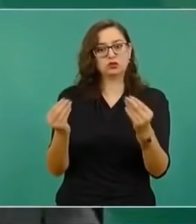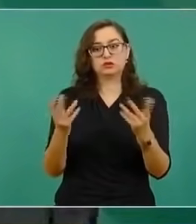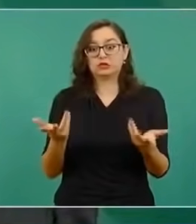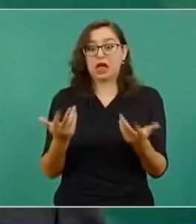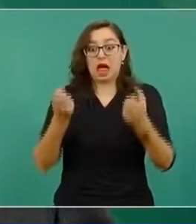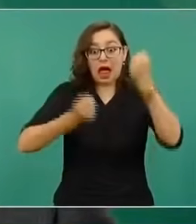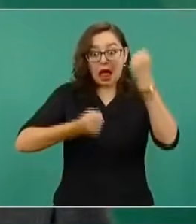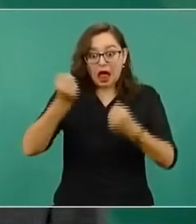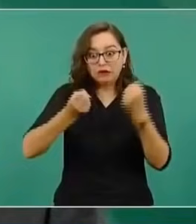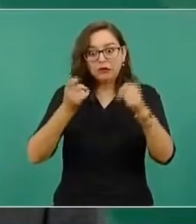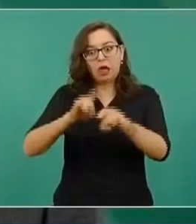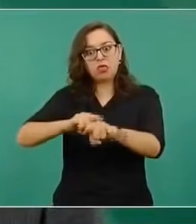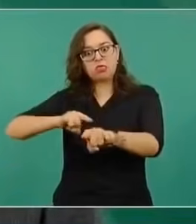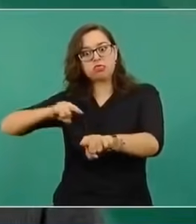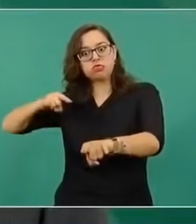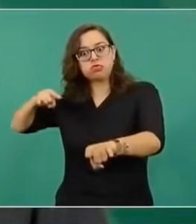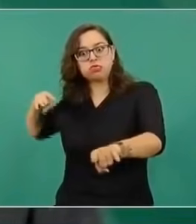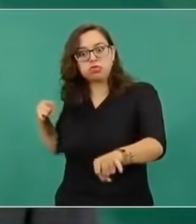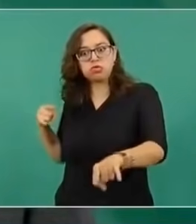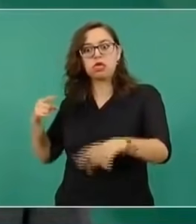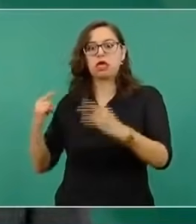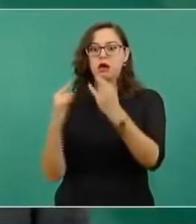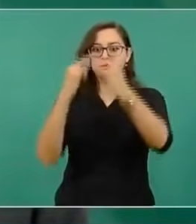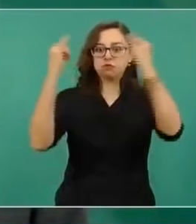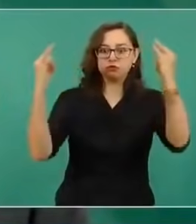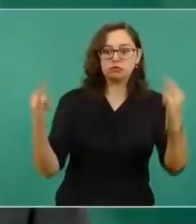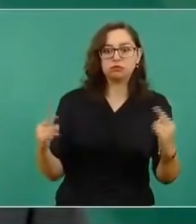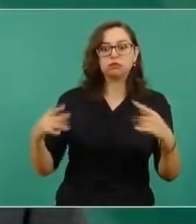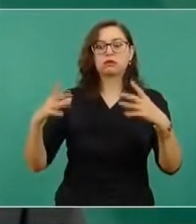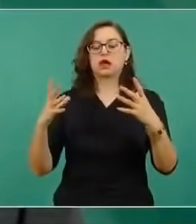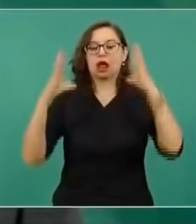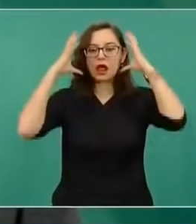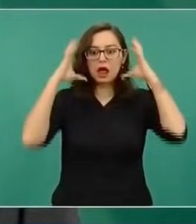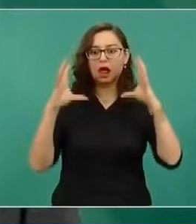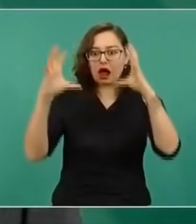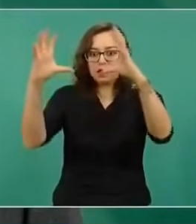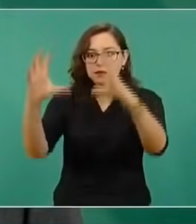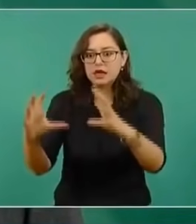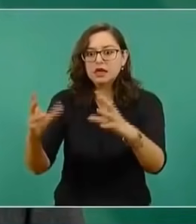va a gustar ni la cabeza olmeca